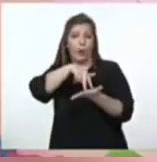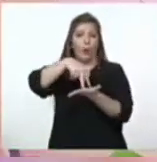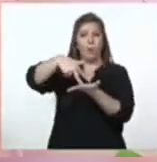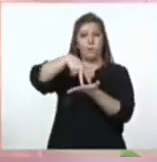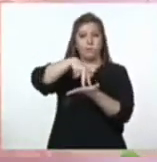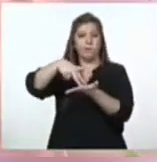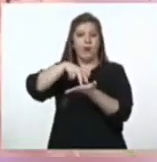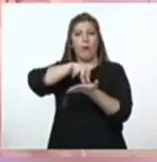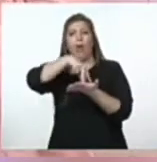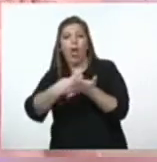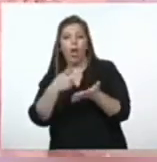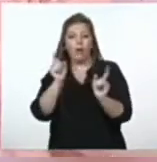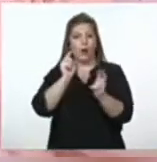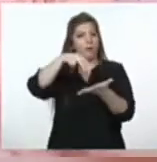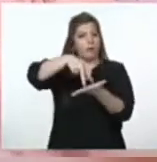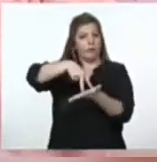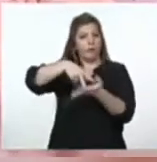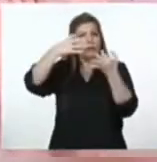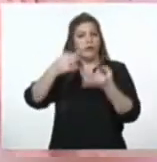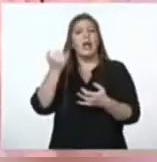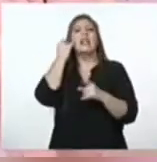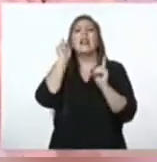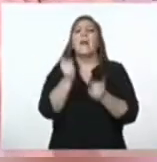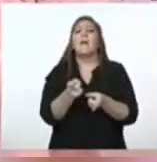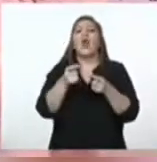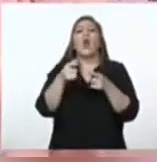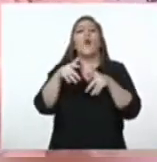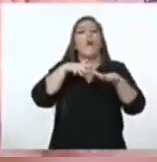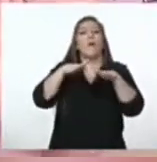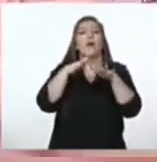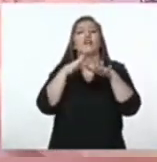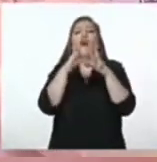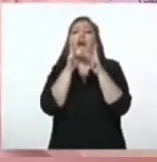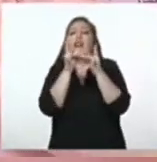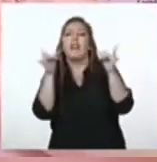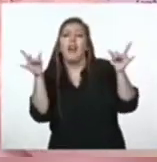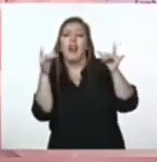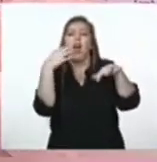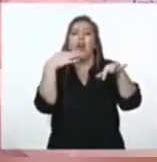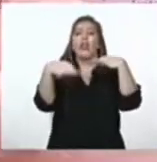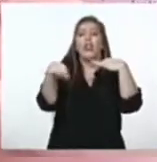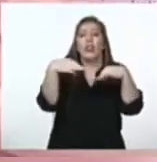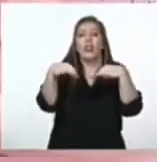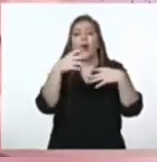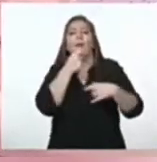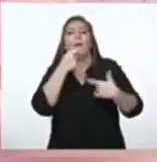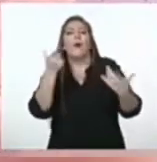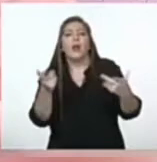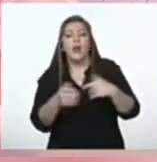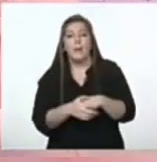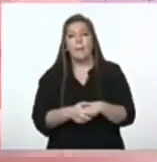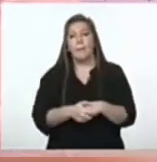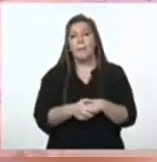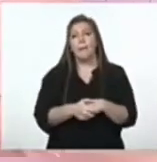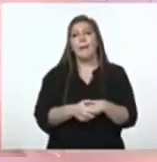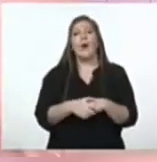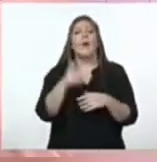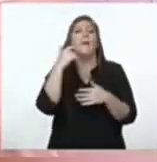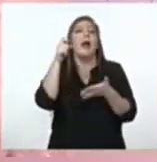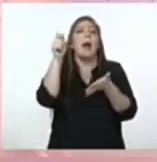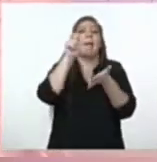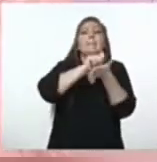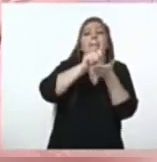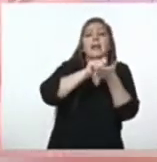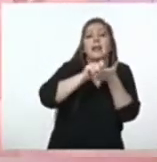del cuerpo y de los movimientos finos, de los movimientos esos más delicados, como por ejemplo que pueden intervenir para pintar o